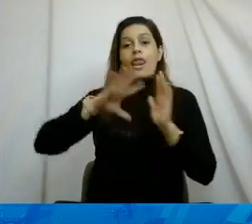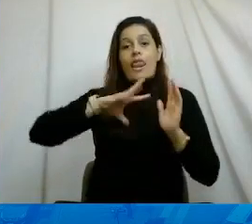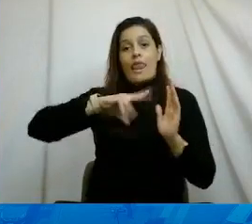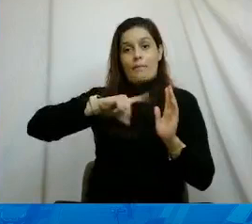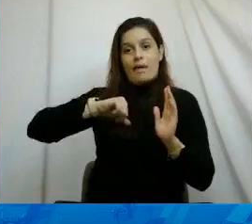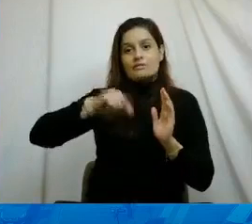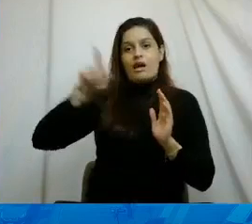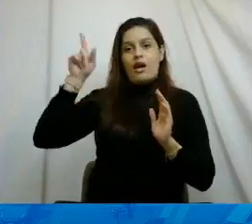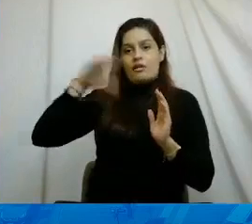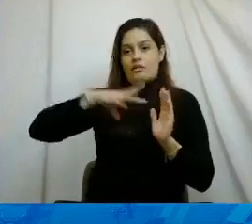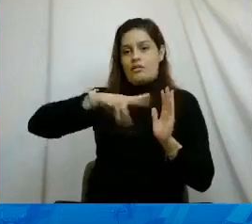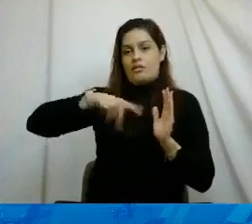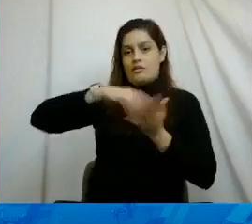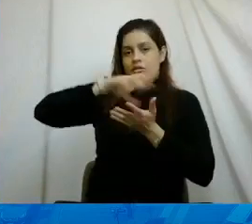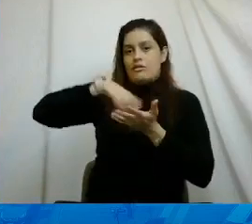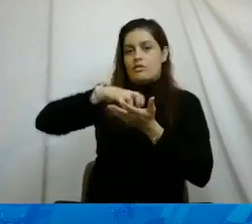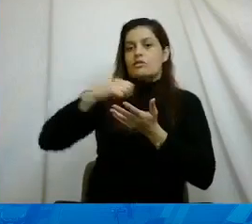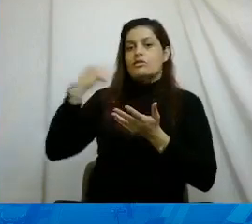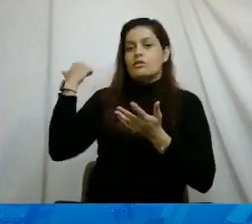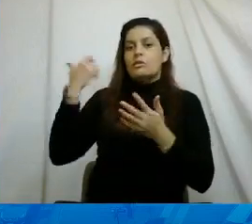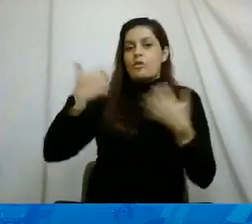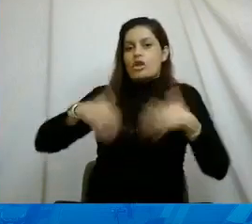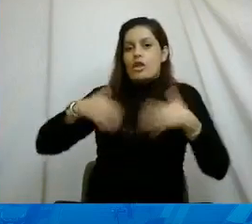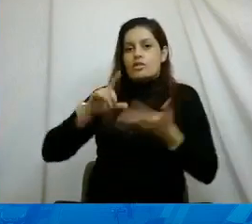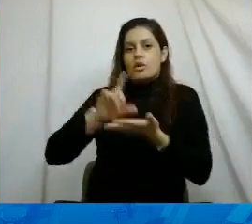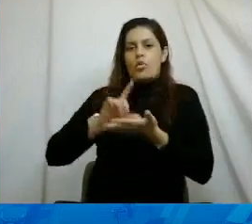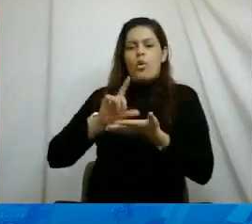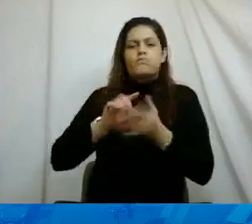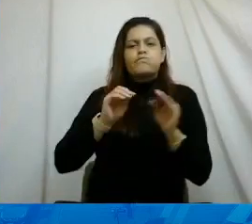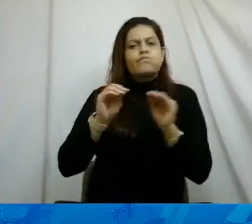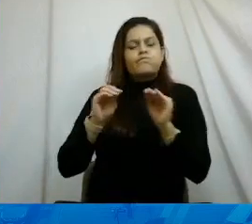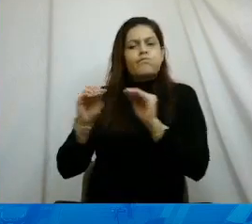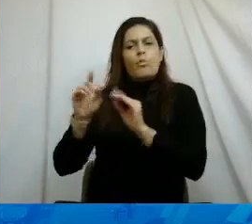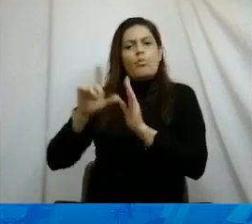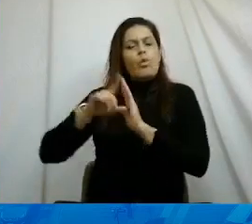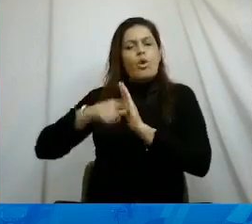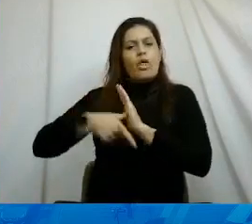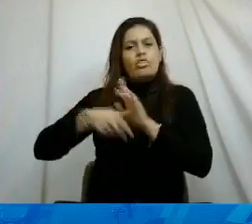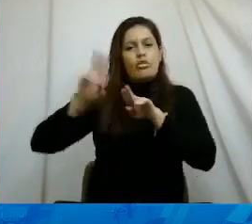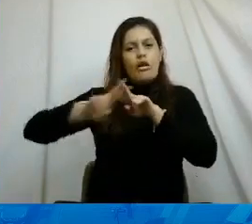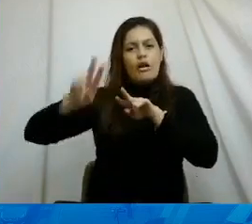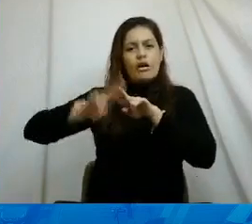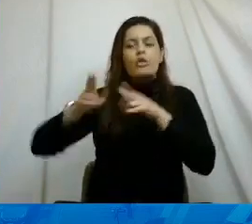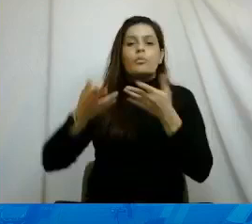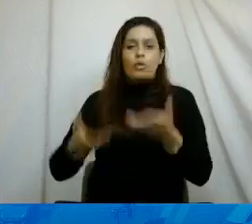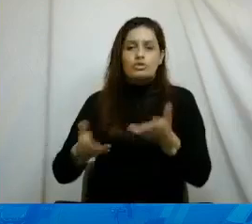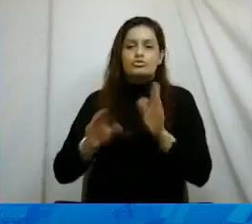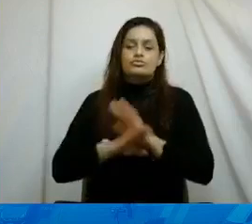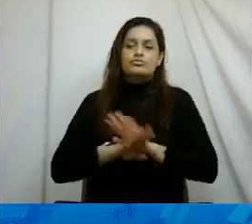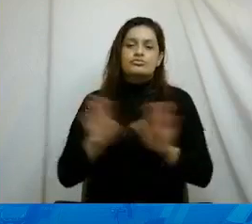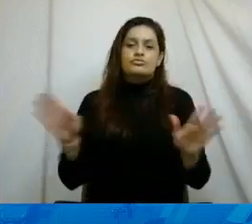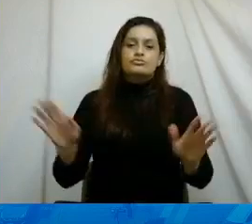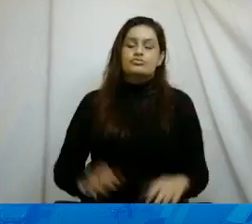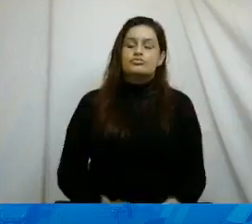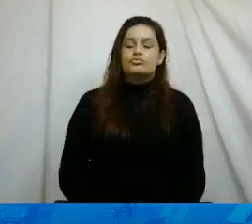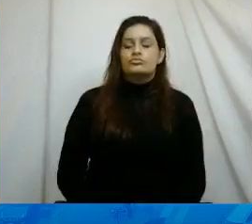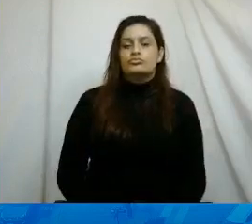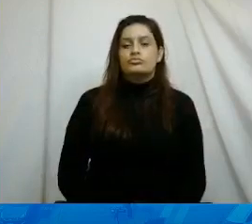utilizar. Y encuentro que se ha demorado mucho el tema del arreglo, por eso, muchas gracias.